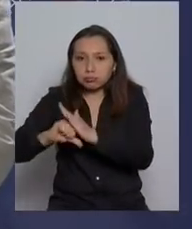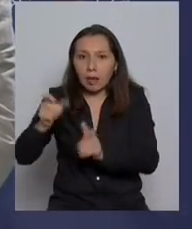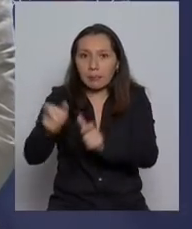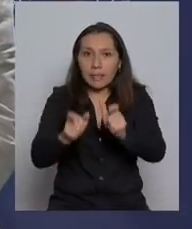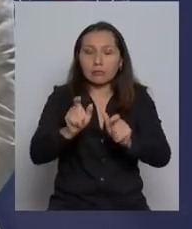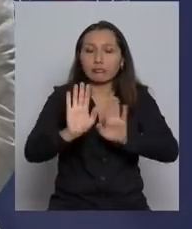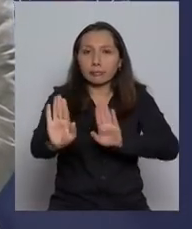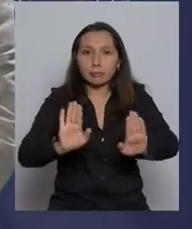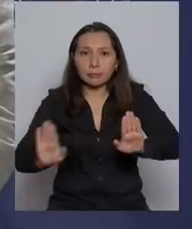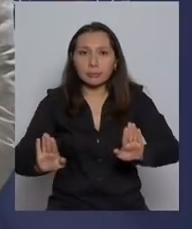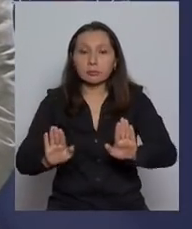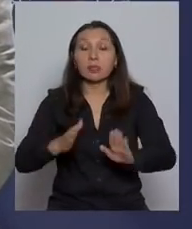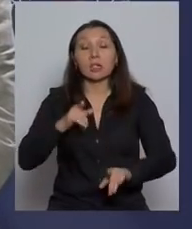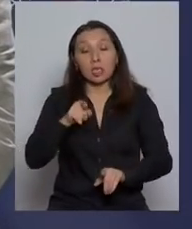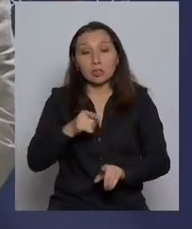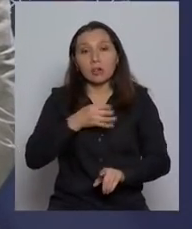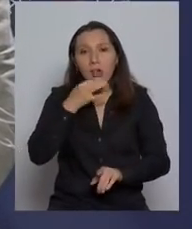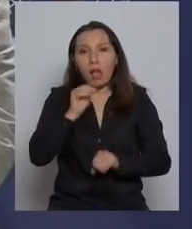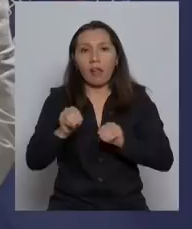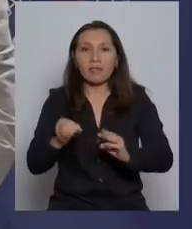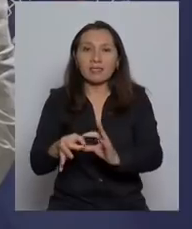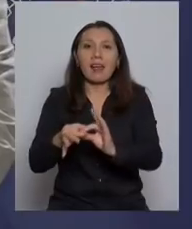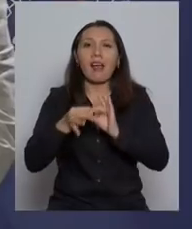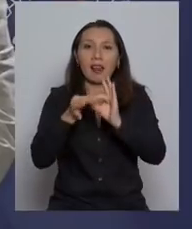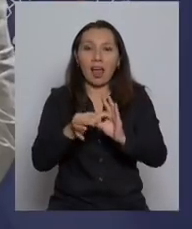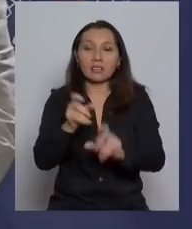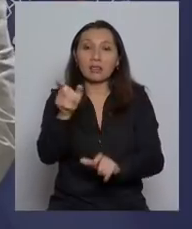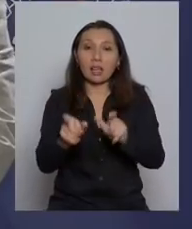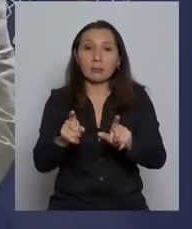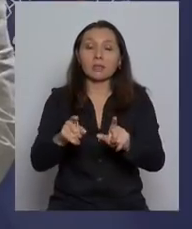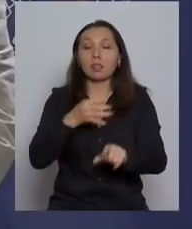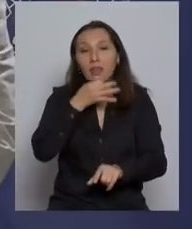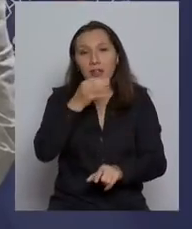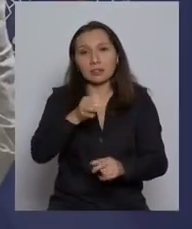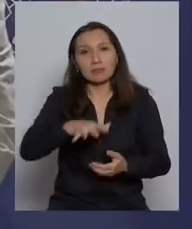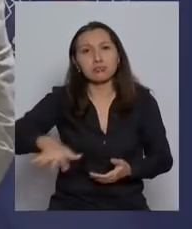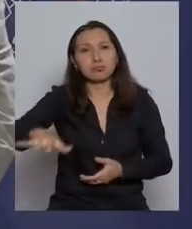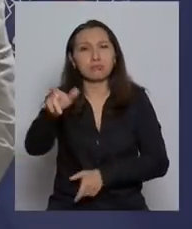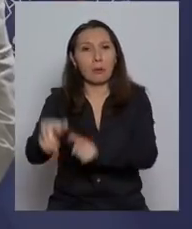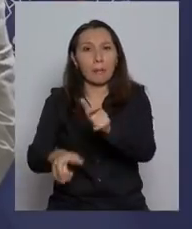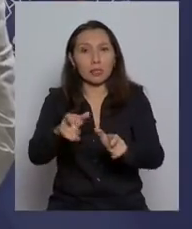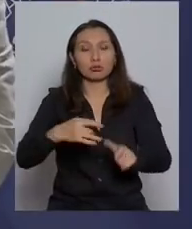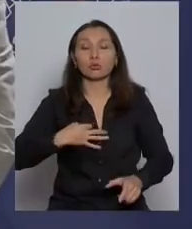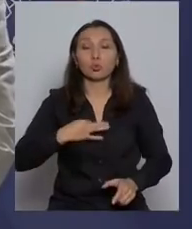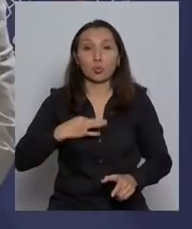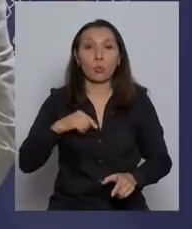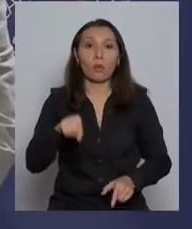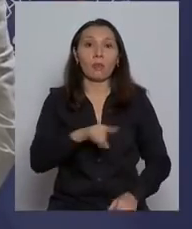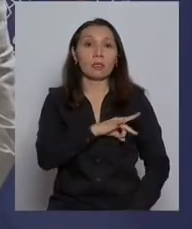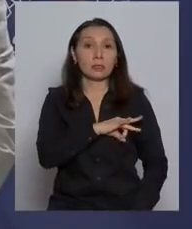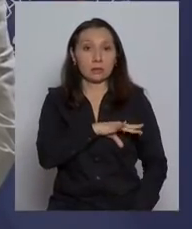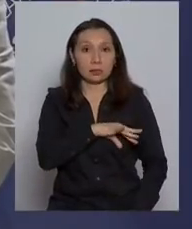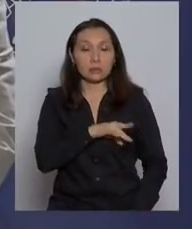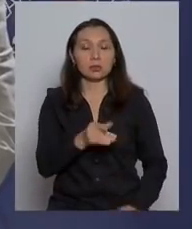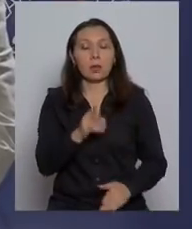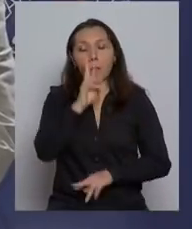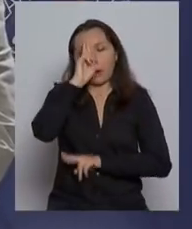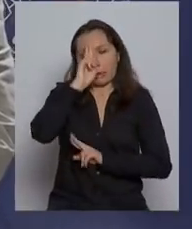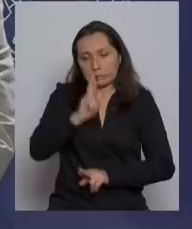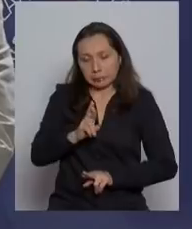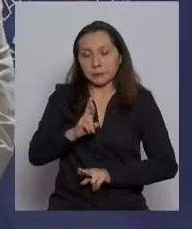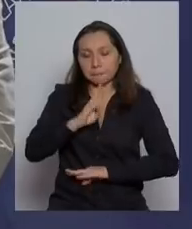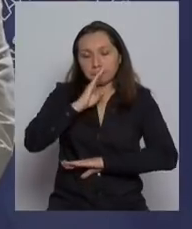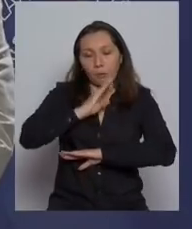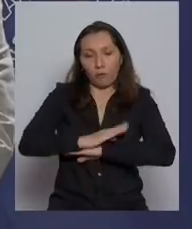y eso queremos dar una señal de agradecimiento a la población, a los ciudadanos de nuestro país que han respetado